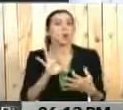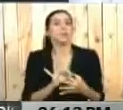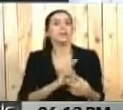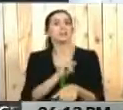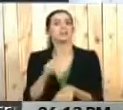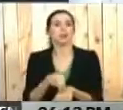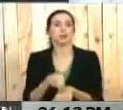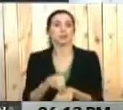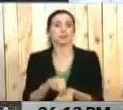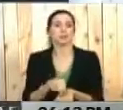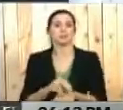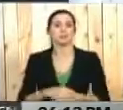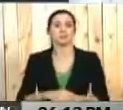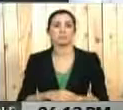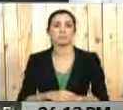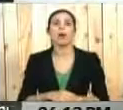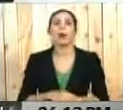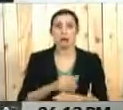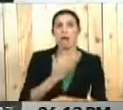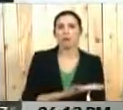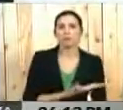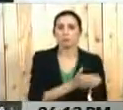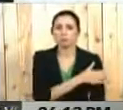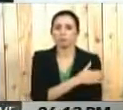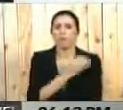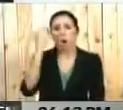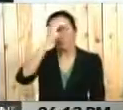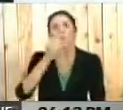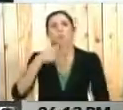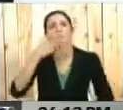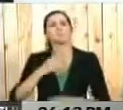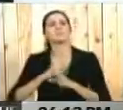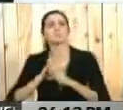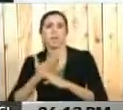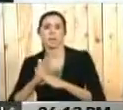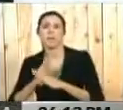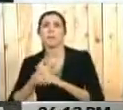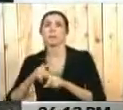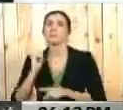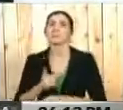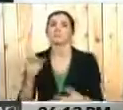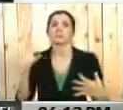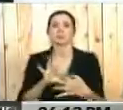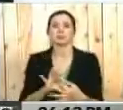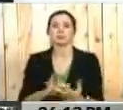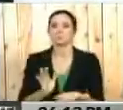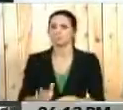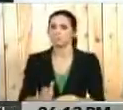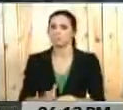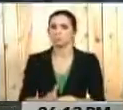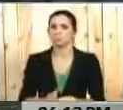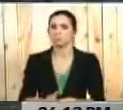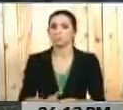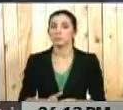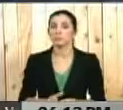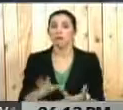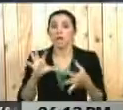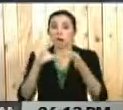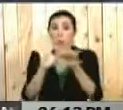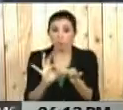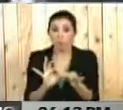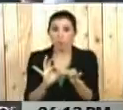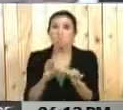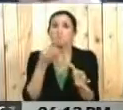nacional en medio de las diferencias, porque no es contradictorio la idea de la unidad por los